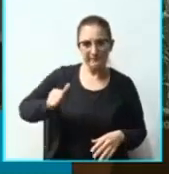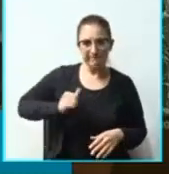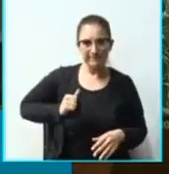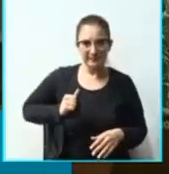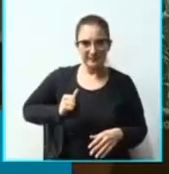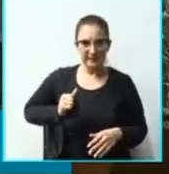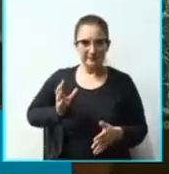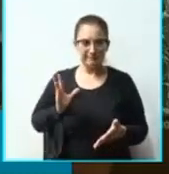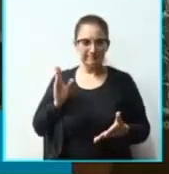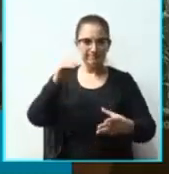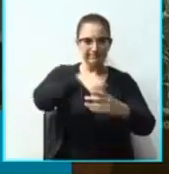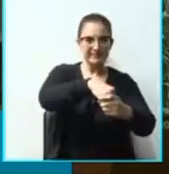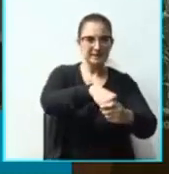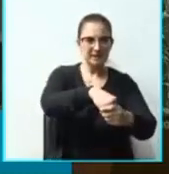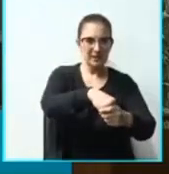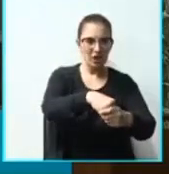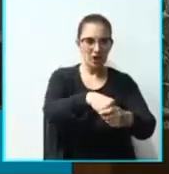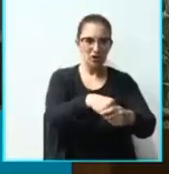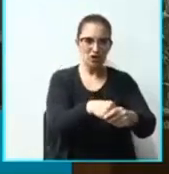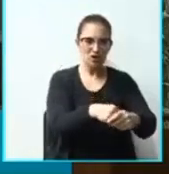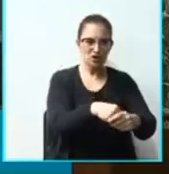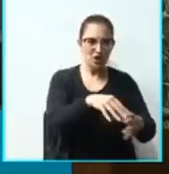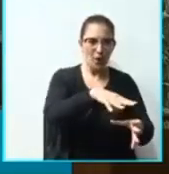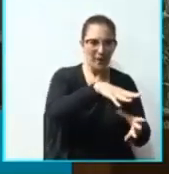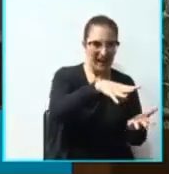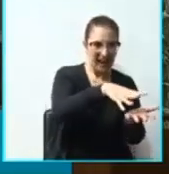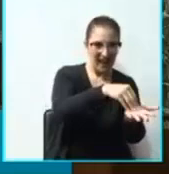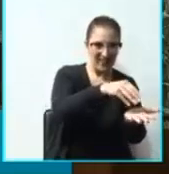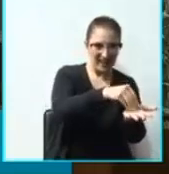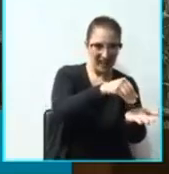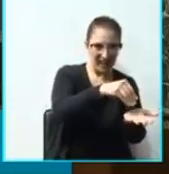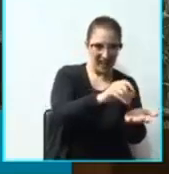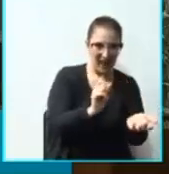ferozmente sobre la propiedad de la tierra.